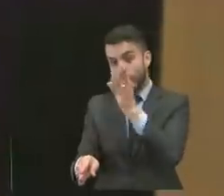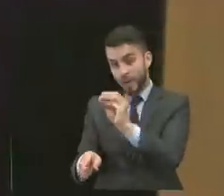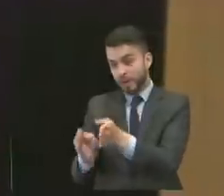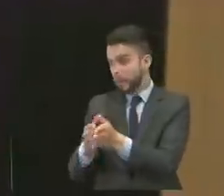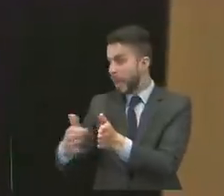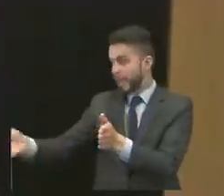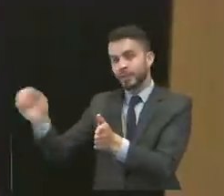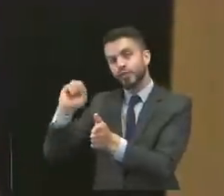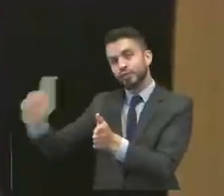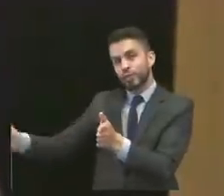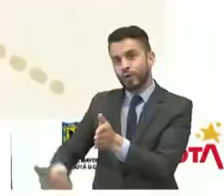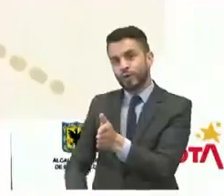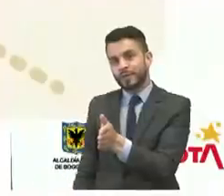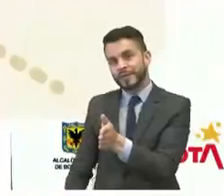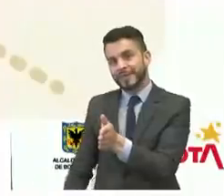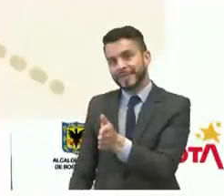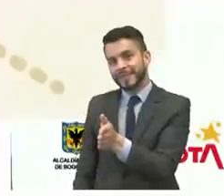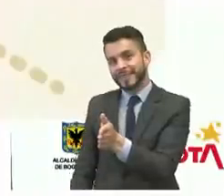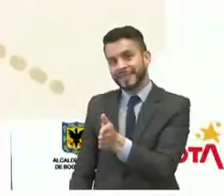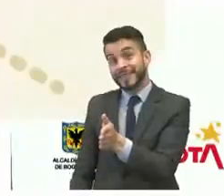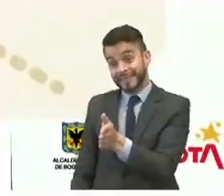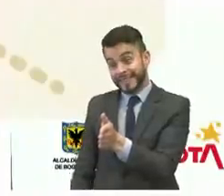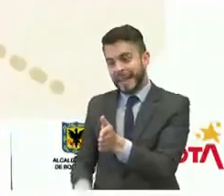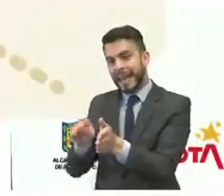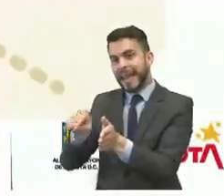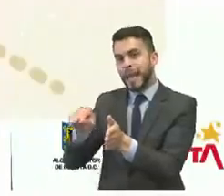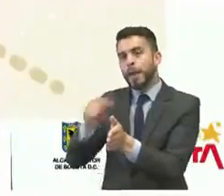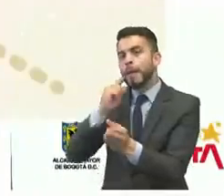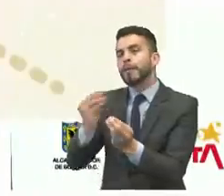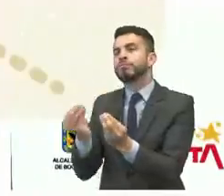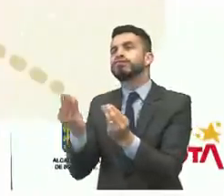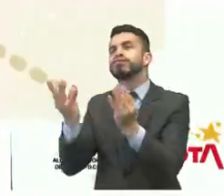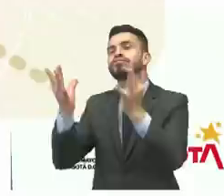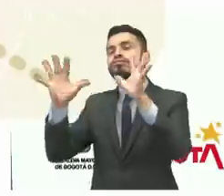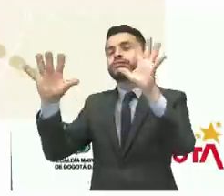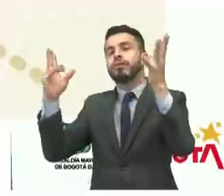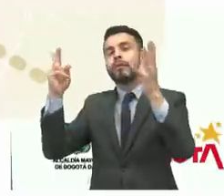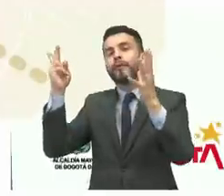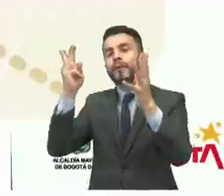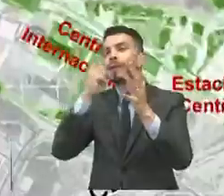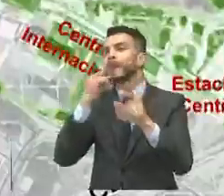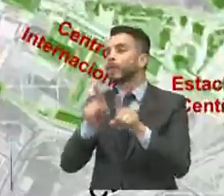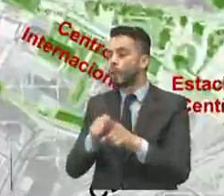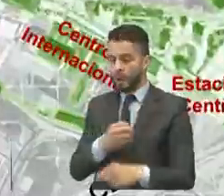Entramos al corazón verde de este corredor verde, el tramo entre la 40 y la calle 24.